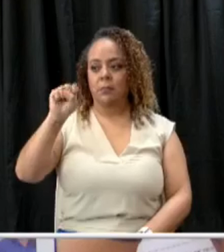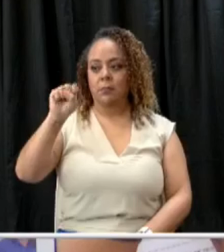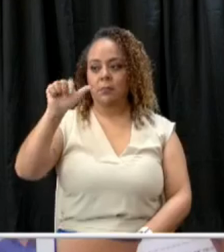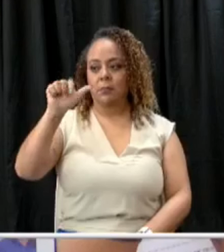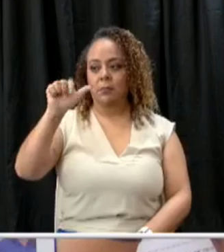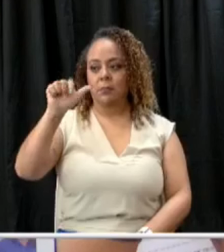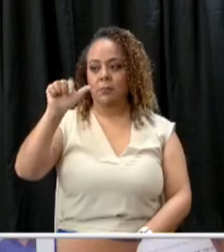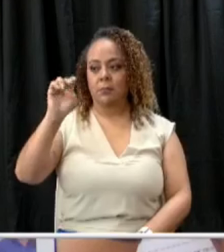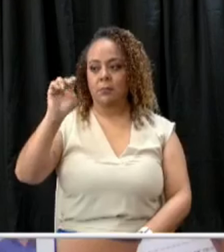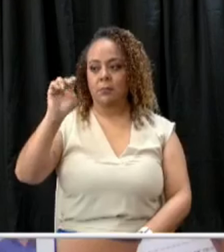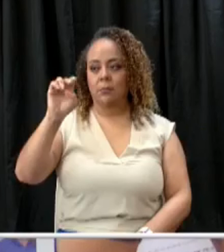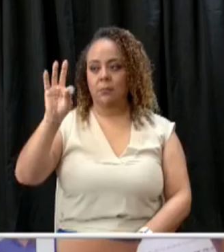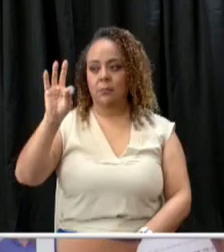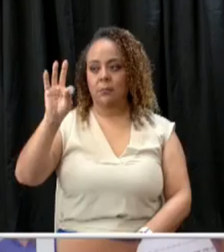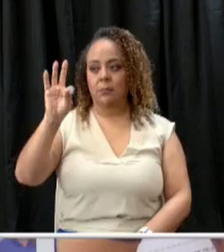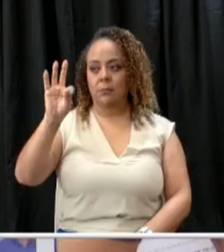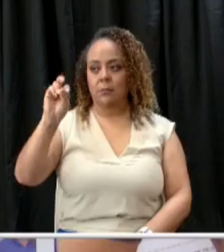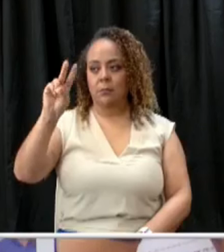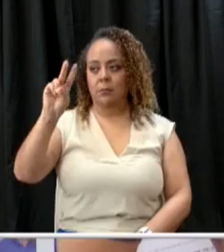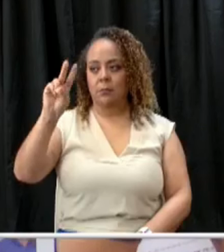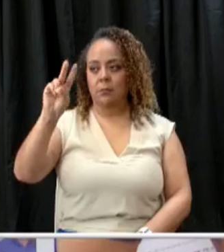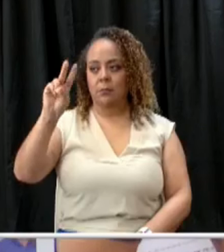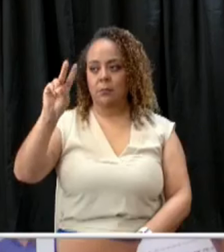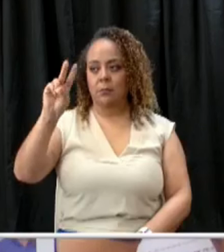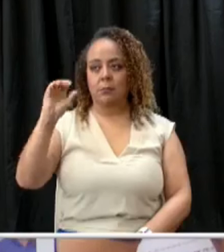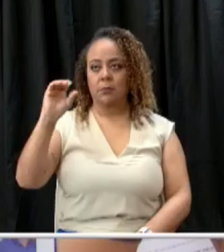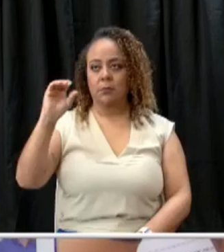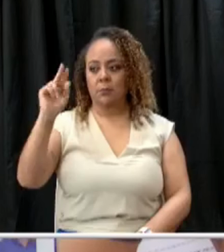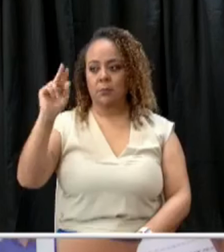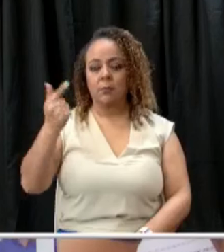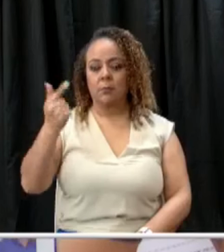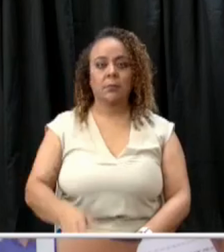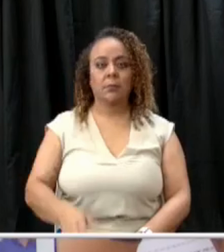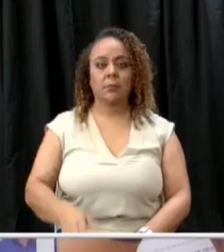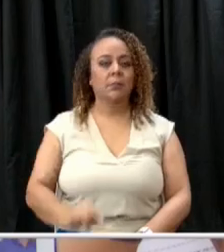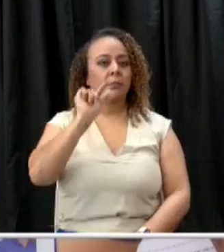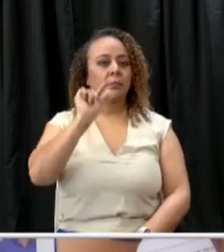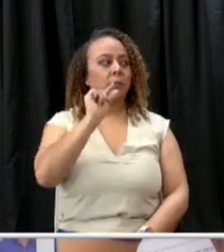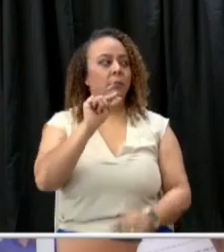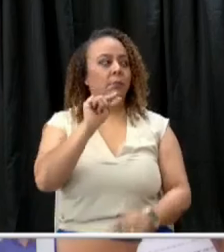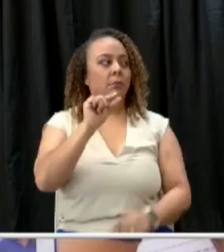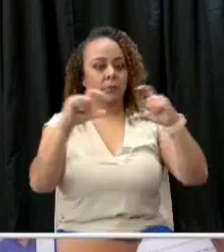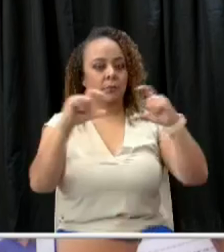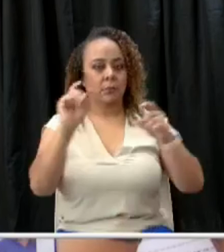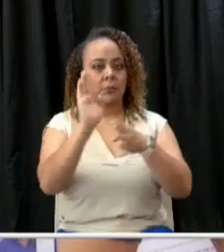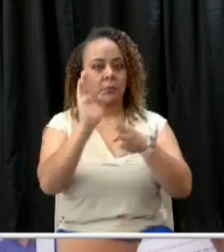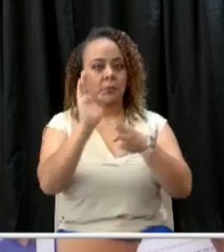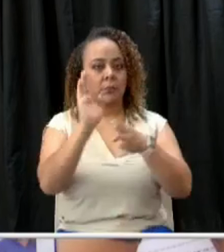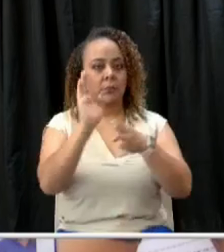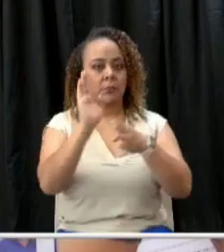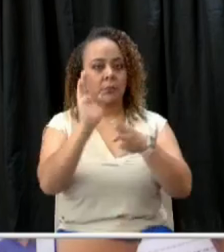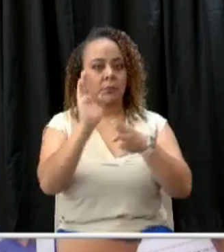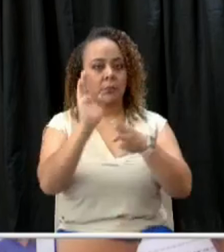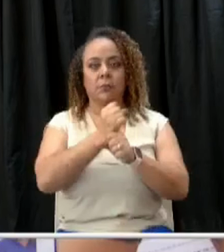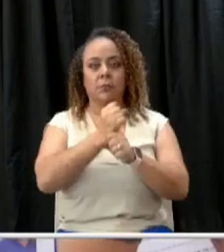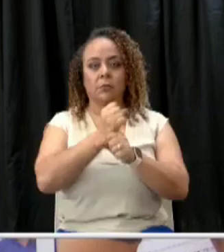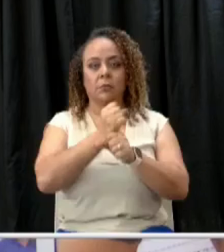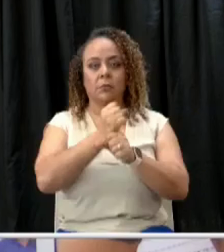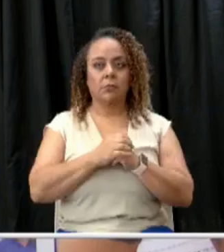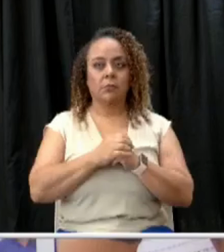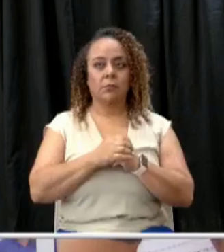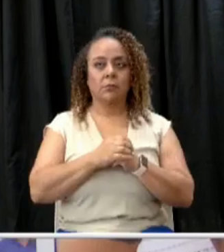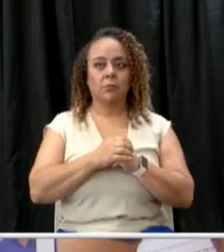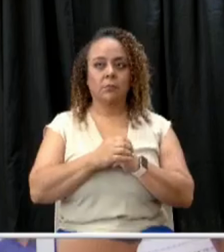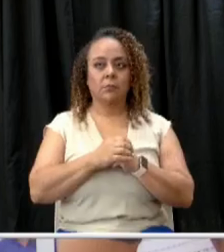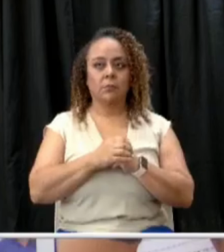esteban@laislanetwork.org. Ok. Ya casi lo tenemos en el súper ahí en la transmisión en vivo que estamos realizando. Ok,